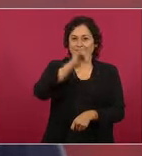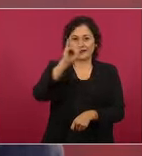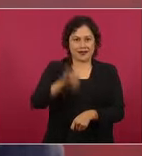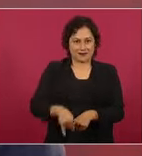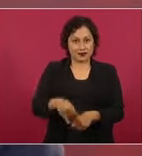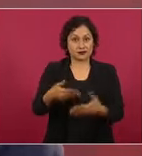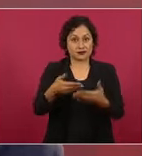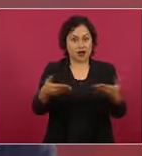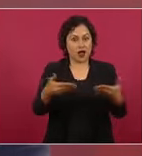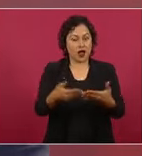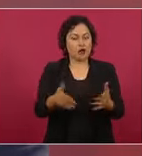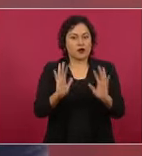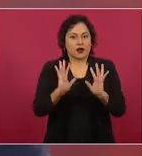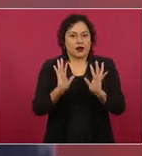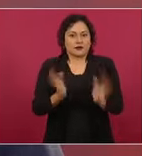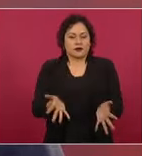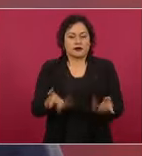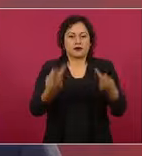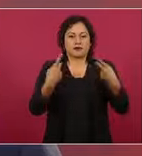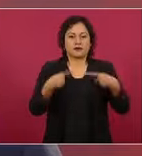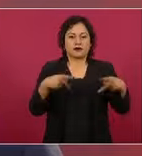que tanta gente